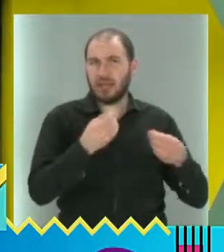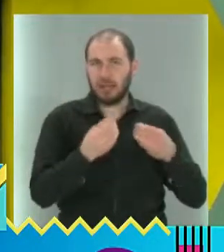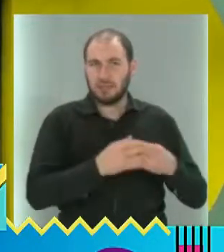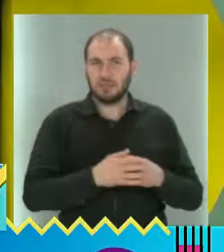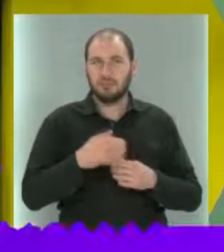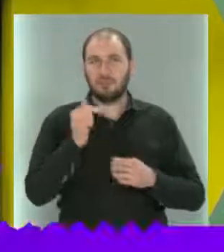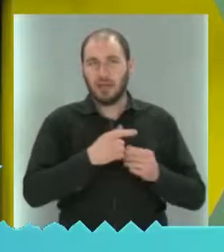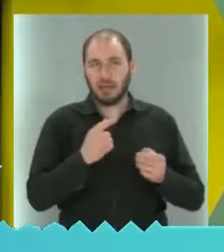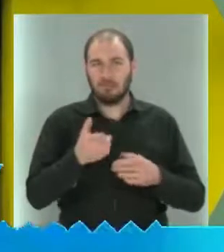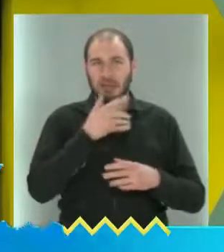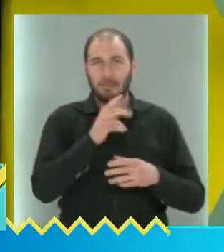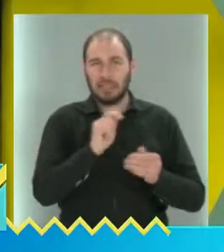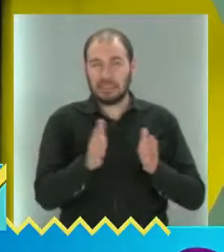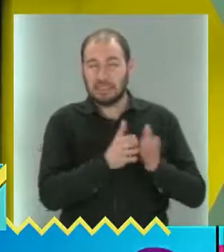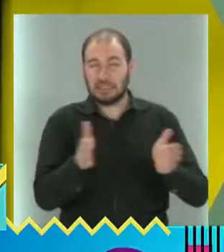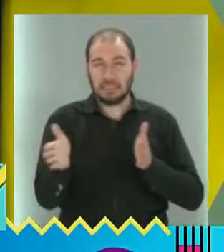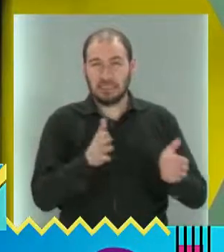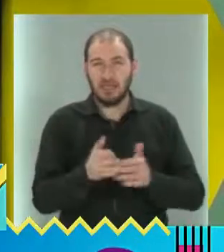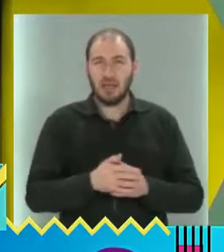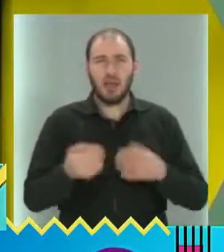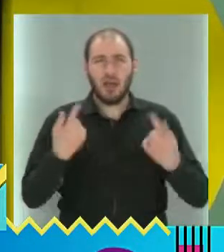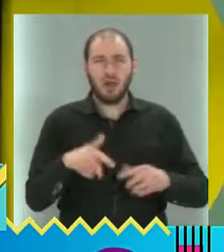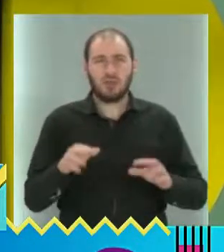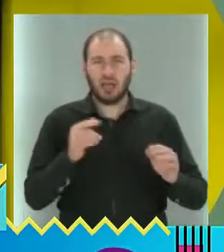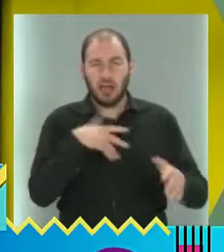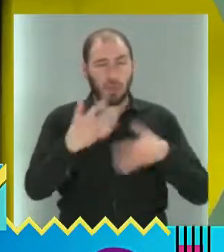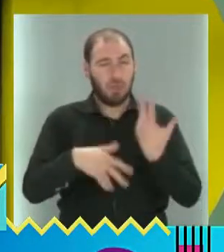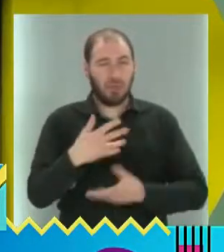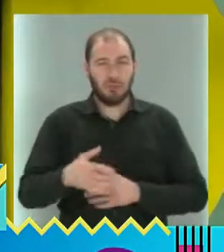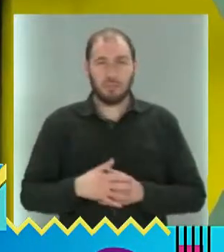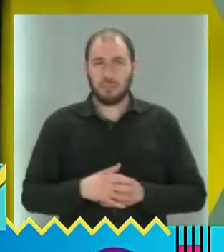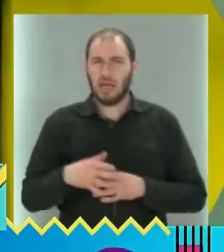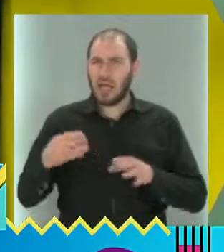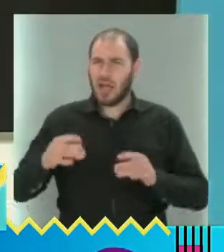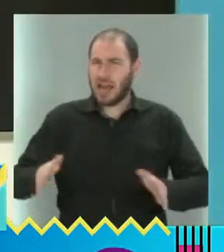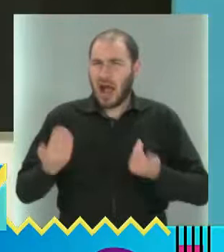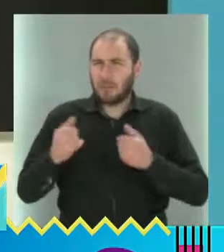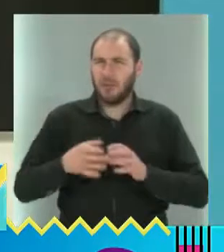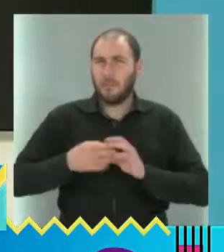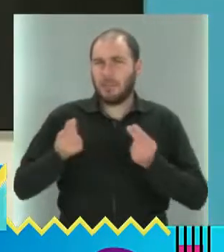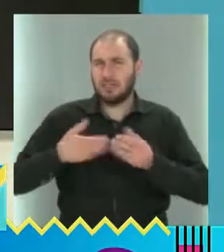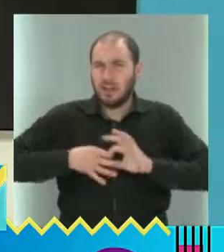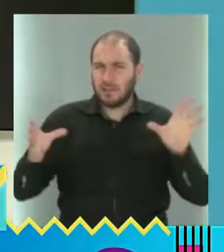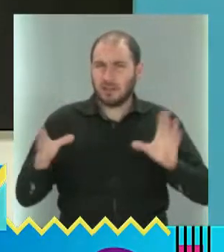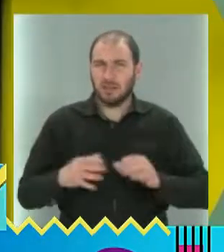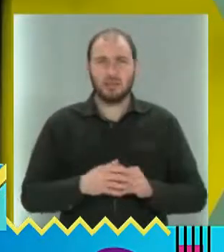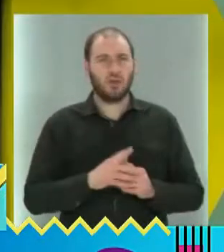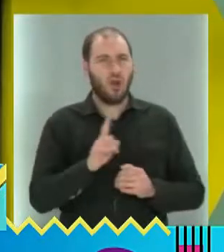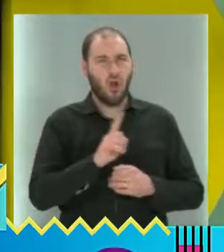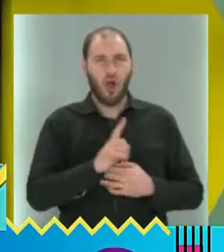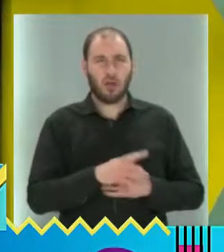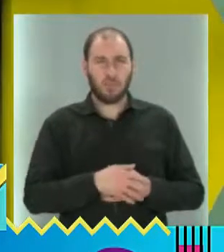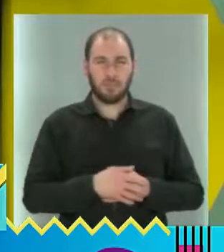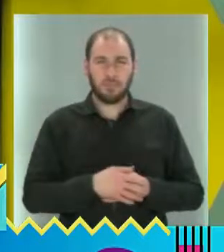hubo unos par de meses ahí donde la cosa estuvo realmente desordenada. ¿Fue apresurado el liberar los precios? No, yo